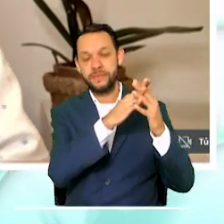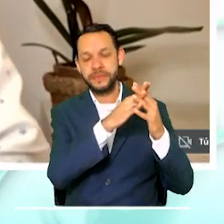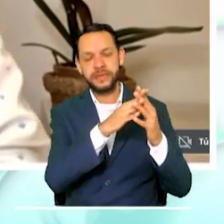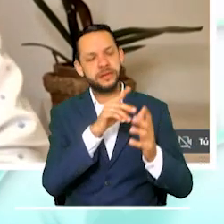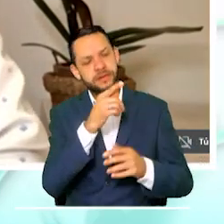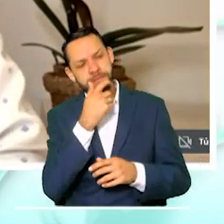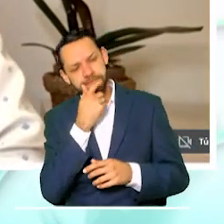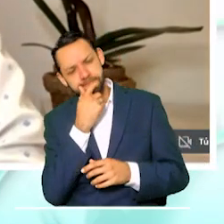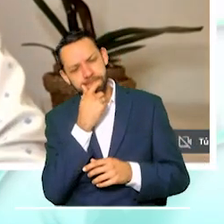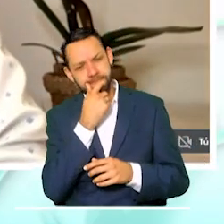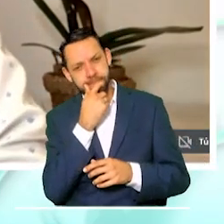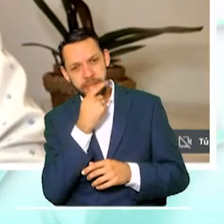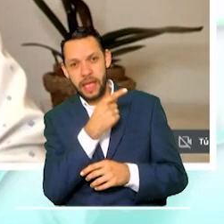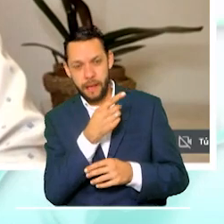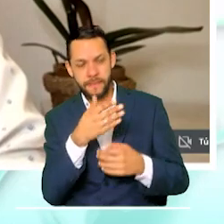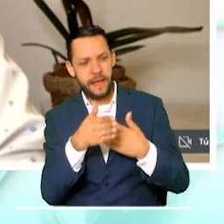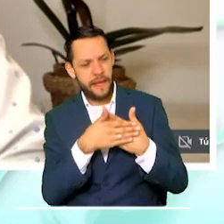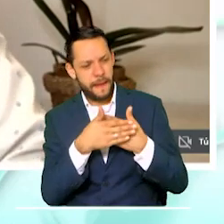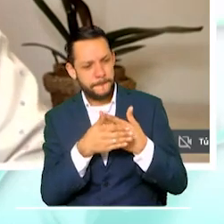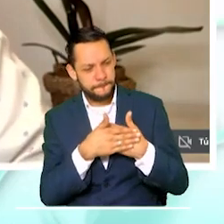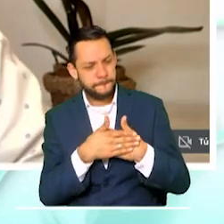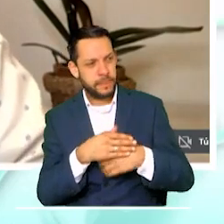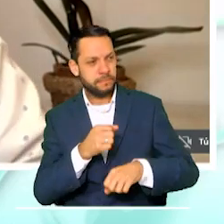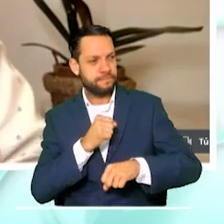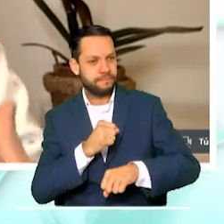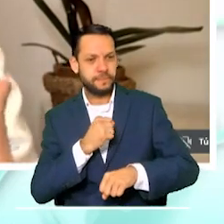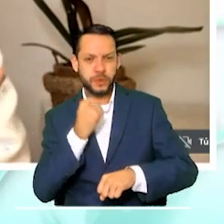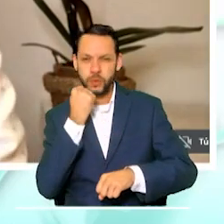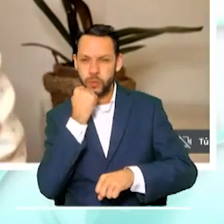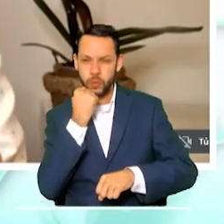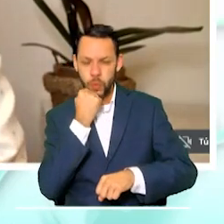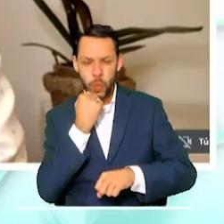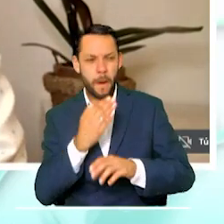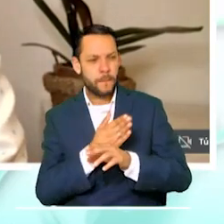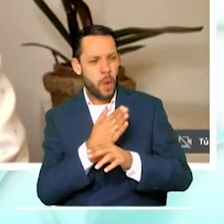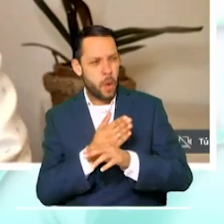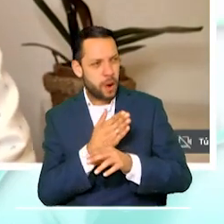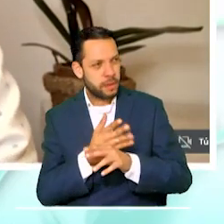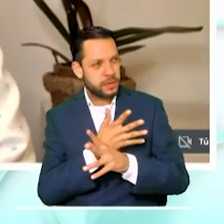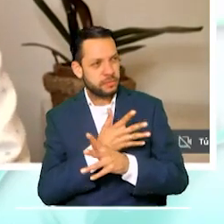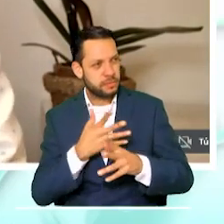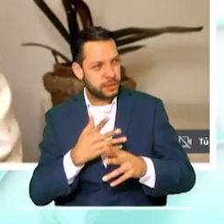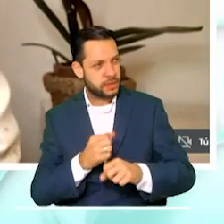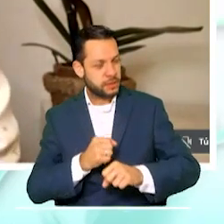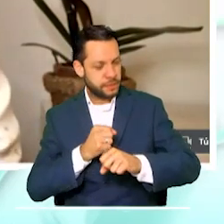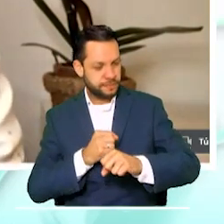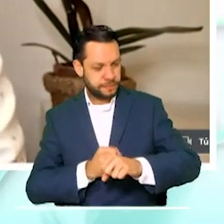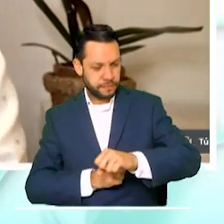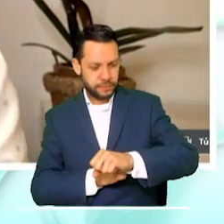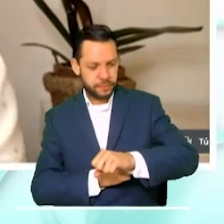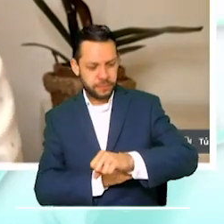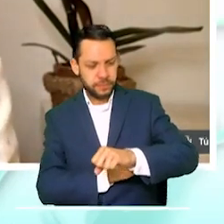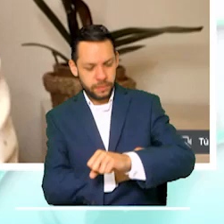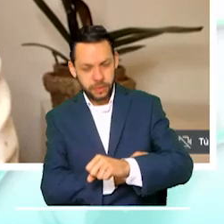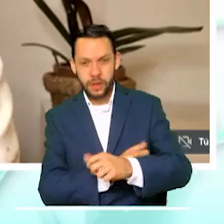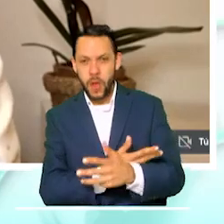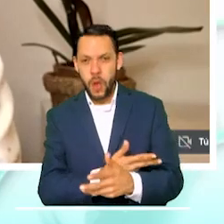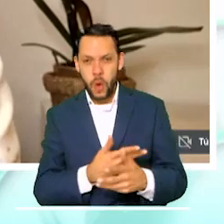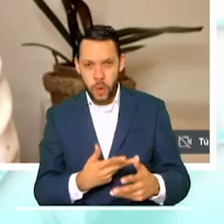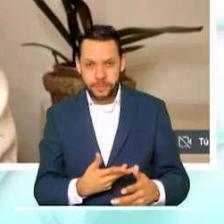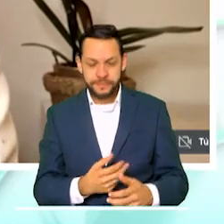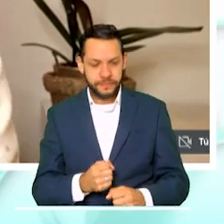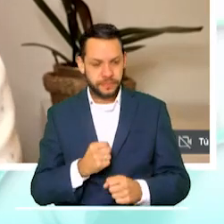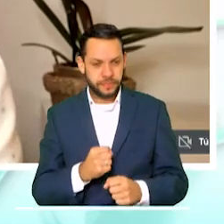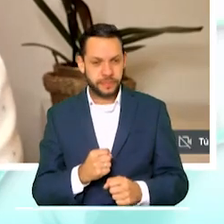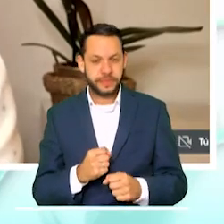estás resistiendo, y esto no solamente se evidencia a nivel físico, sino cuando tú te resistes a una experiencia